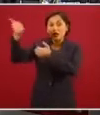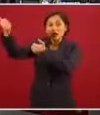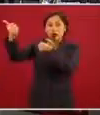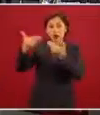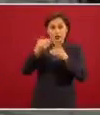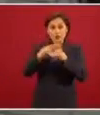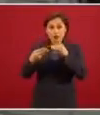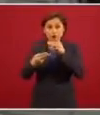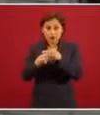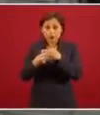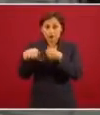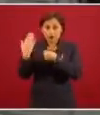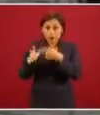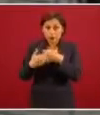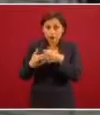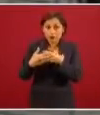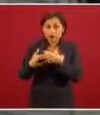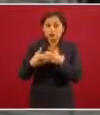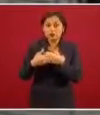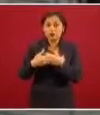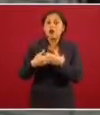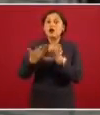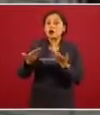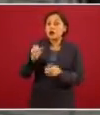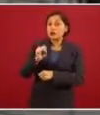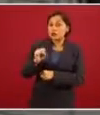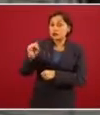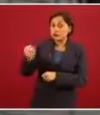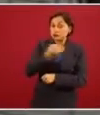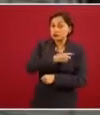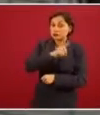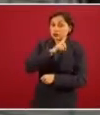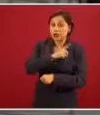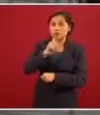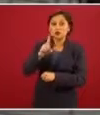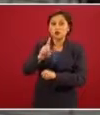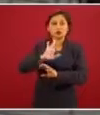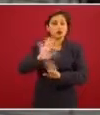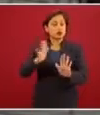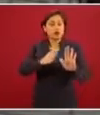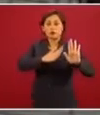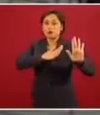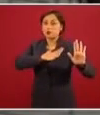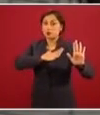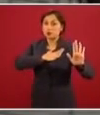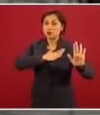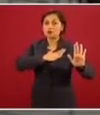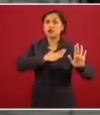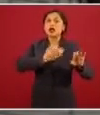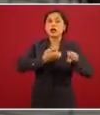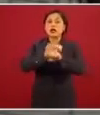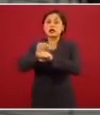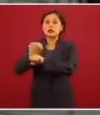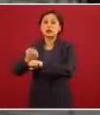próxima semana, ¿se garantiza por parte del sector salud público en nuestro país de que se va a acabar esas protestas que hay en todos los, en algunos estados